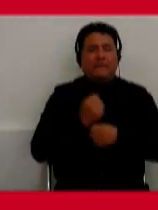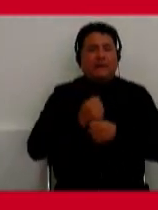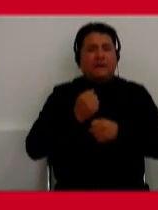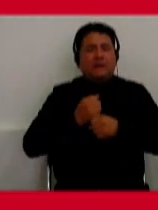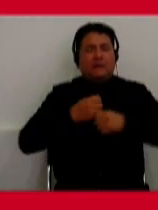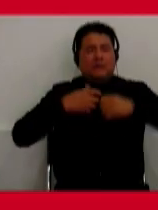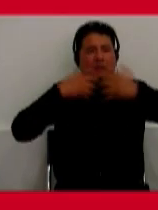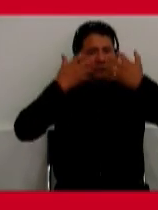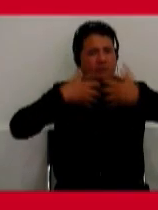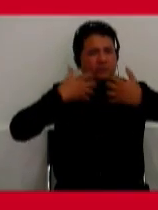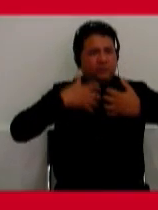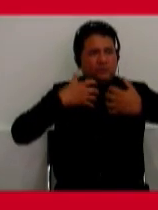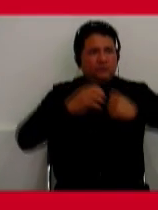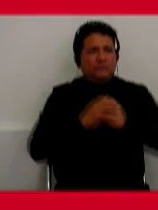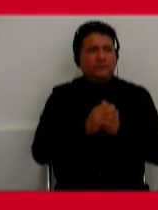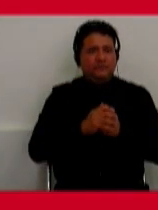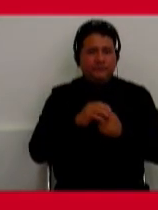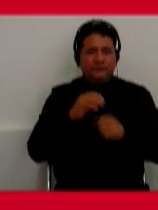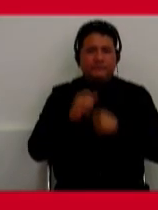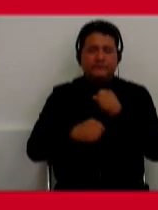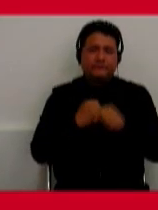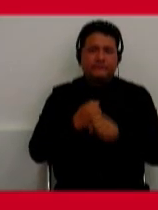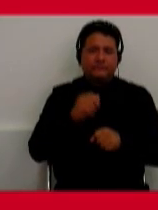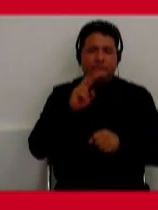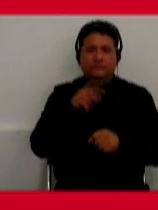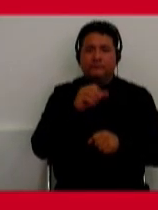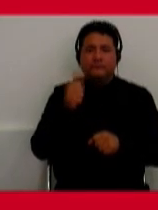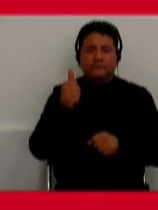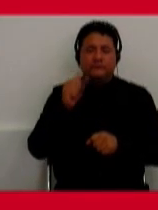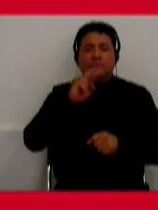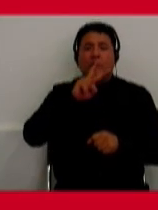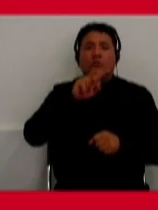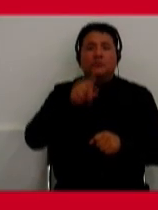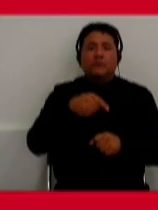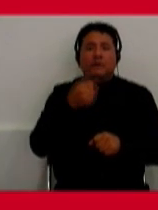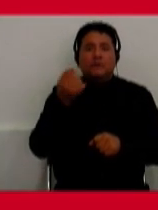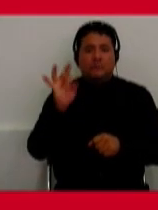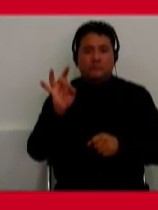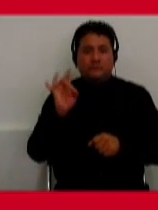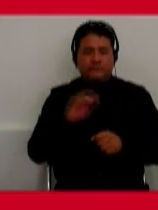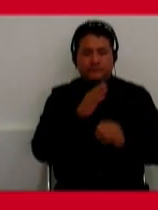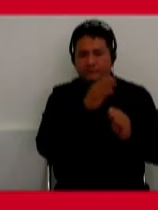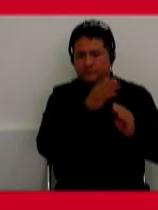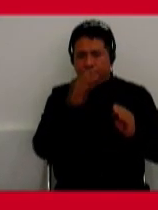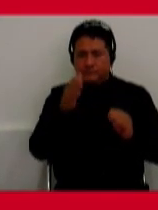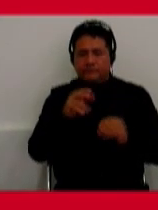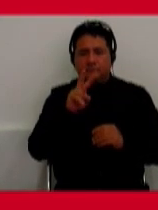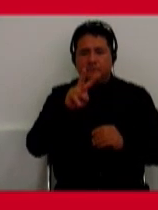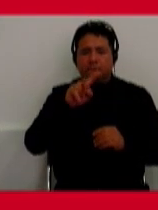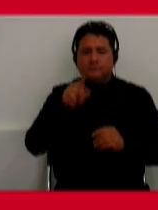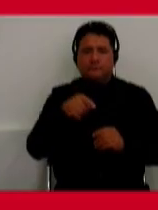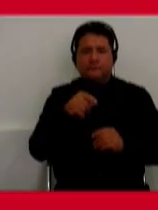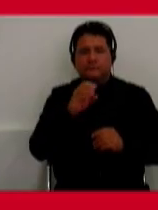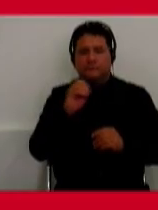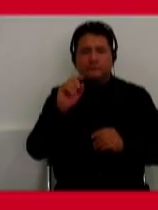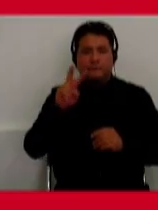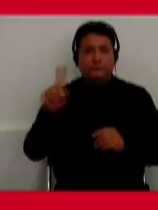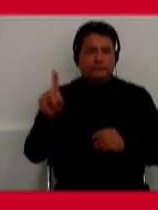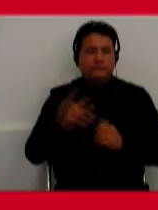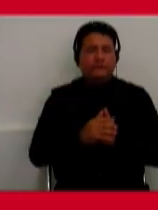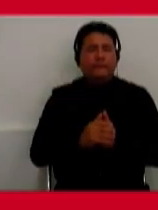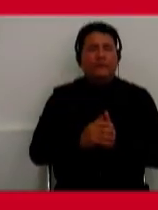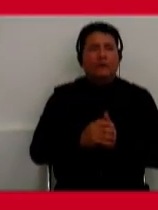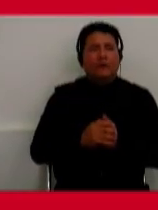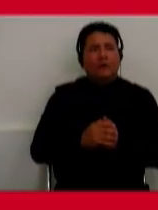al 2021. Como resultado, se obtuvo que se tenía condiciones geomecánicas adversas y alertas